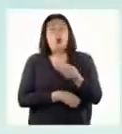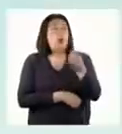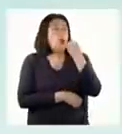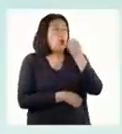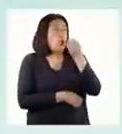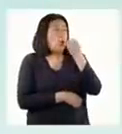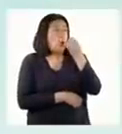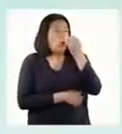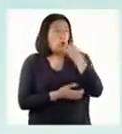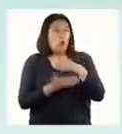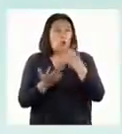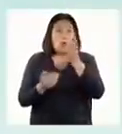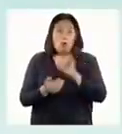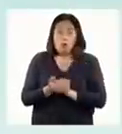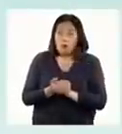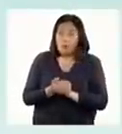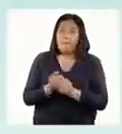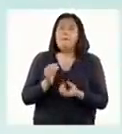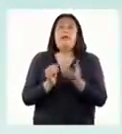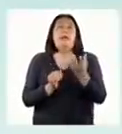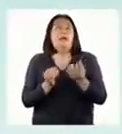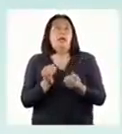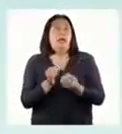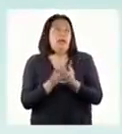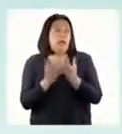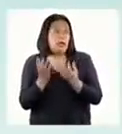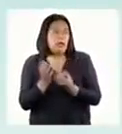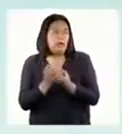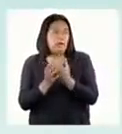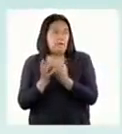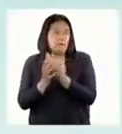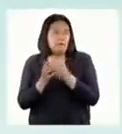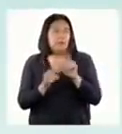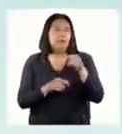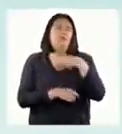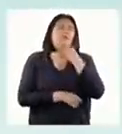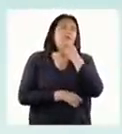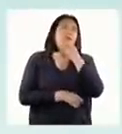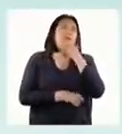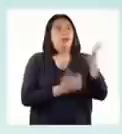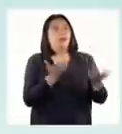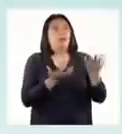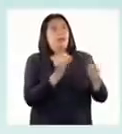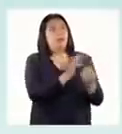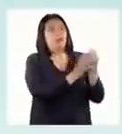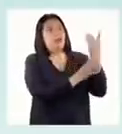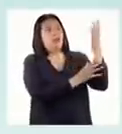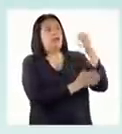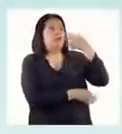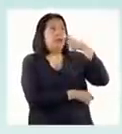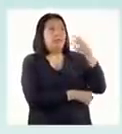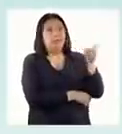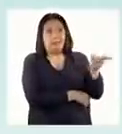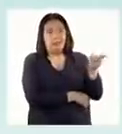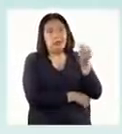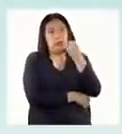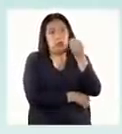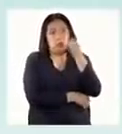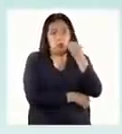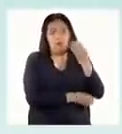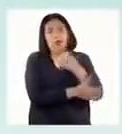omnívoro, pero come mayormente frutas. Entonces el productor sería, por ejemplo, un árbol de manzanas del cual se alimenta el